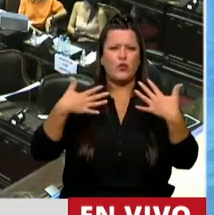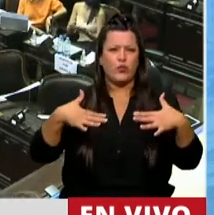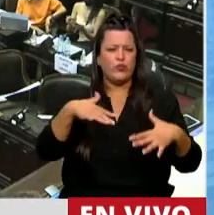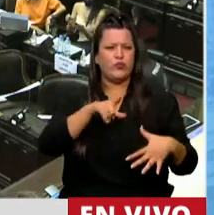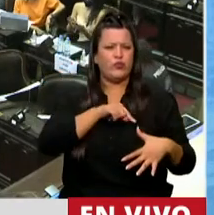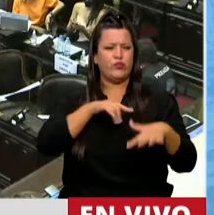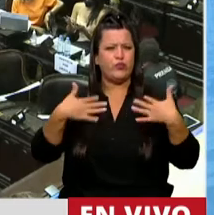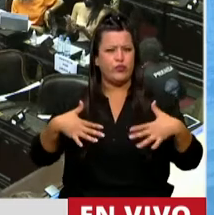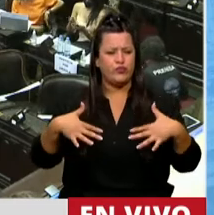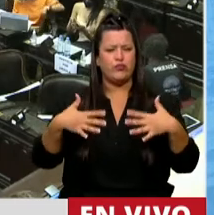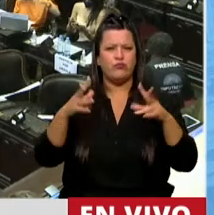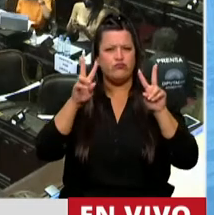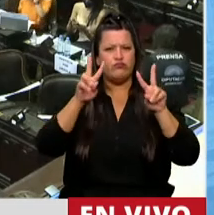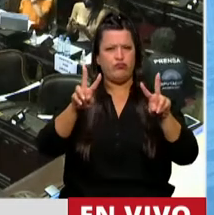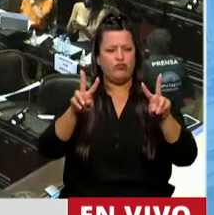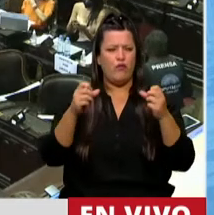la opinión pública.